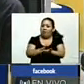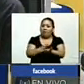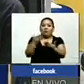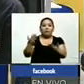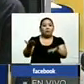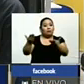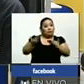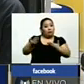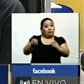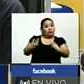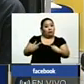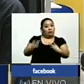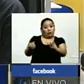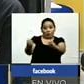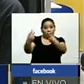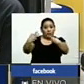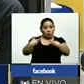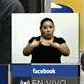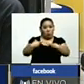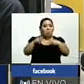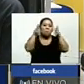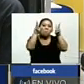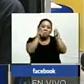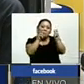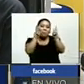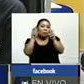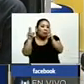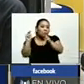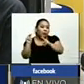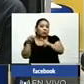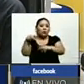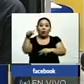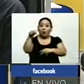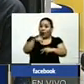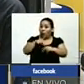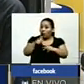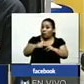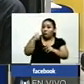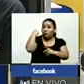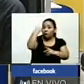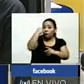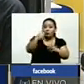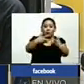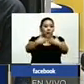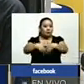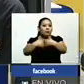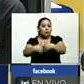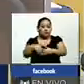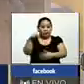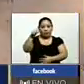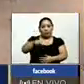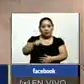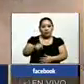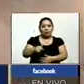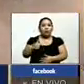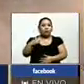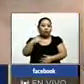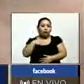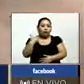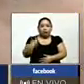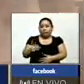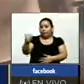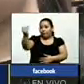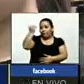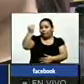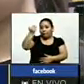da la oportunidad de aprender en áreas que están siendo bastante demandadas por las empresas actualmente. Yo he recibido